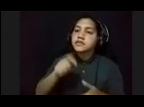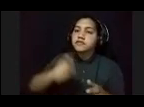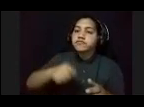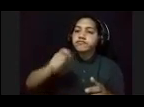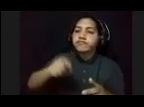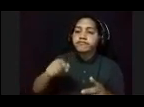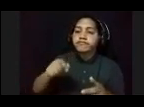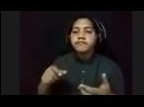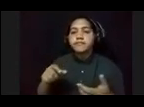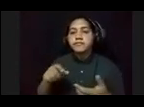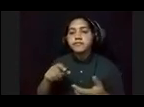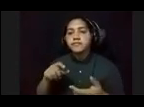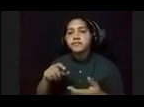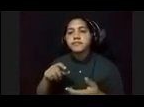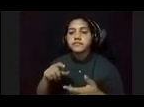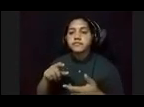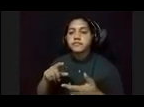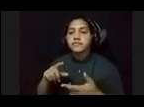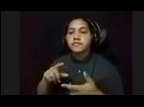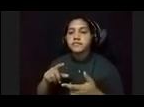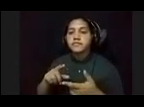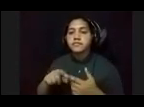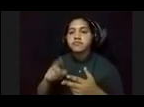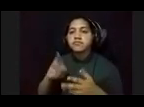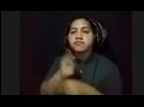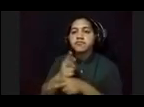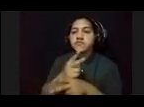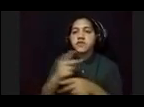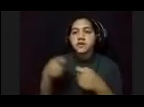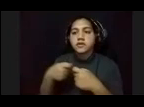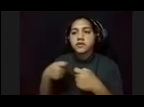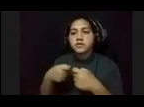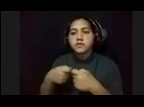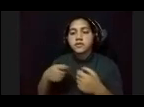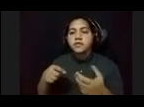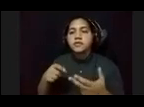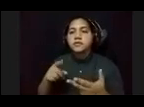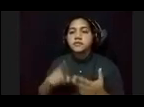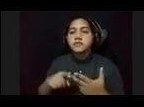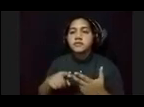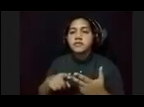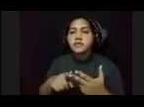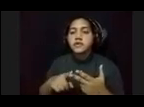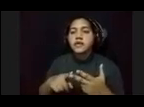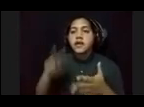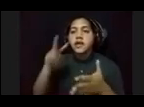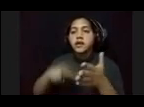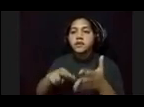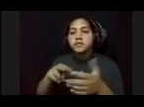herrería, inspector eléctrico en compañía de luz, un lector en la fábrica de